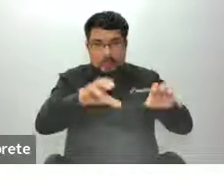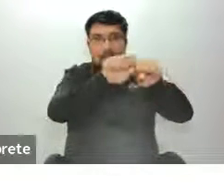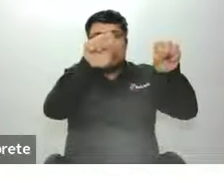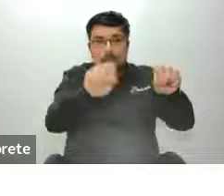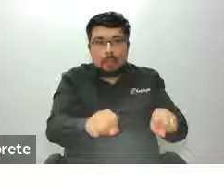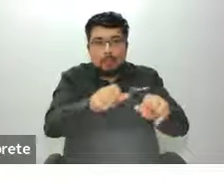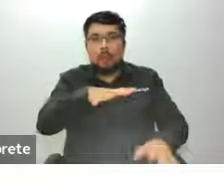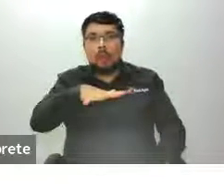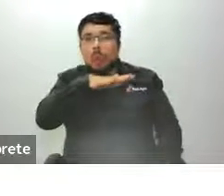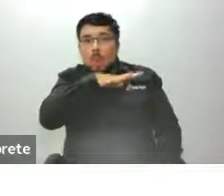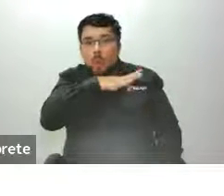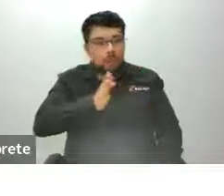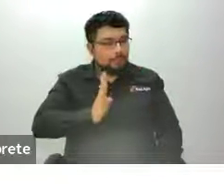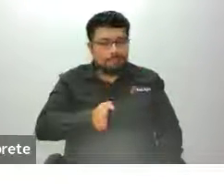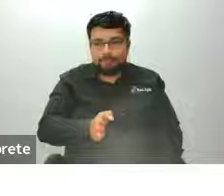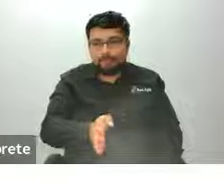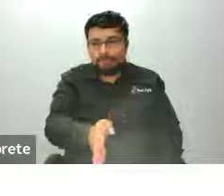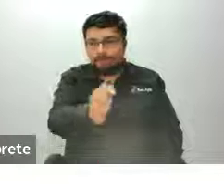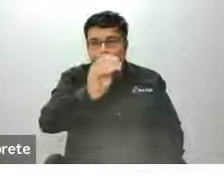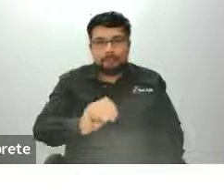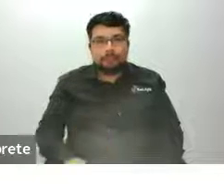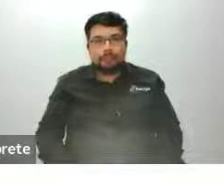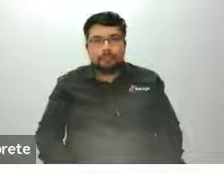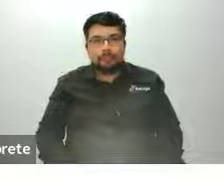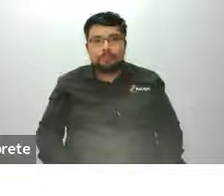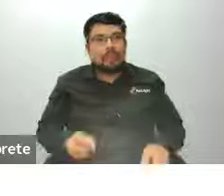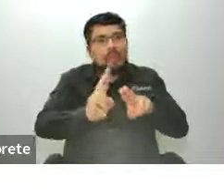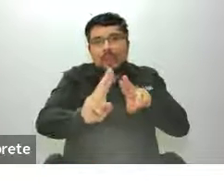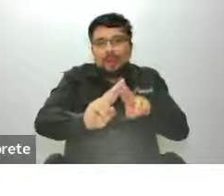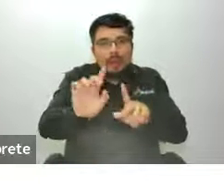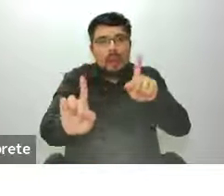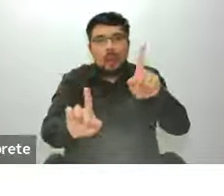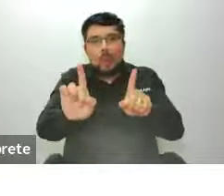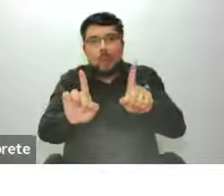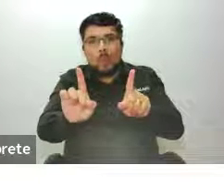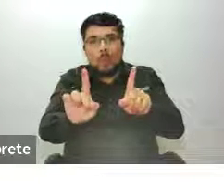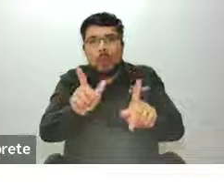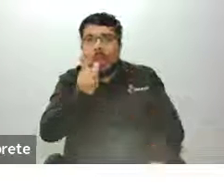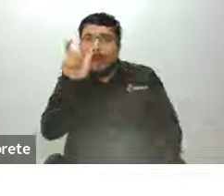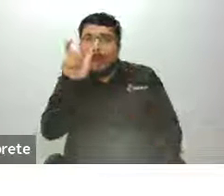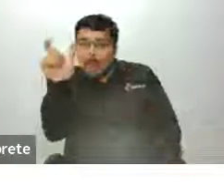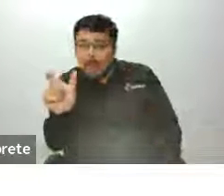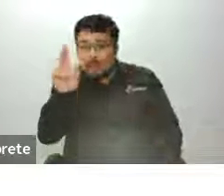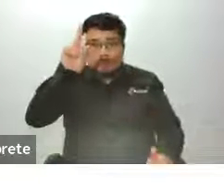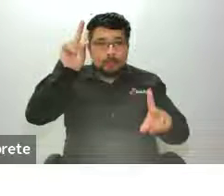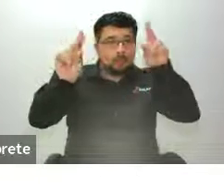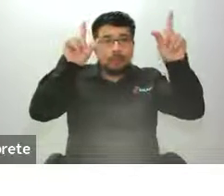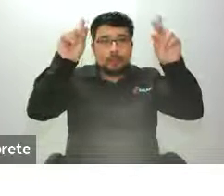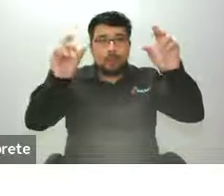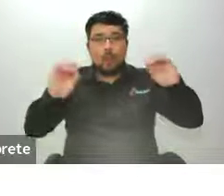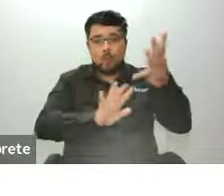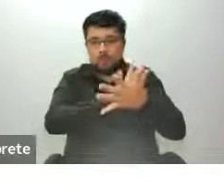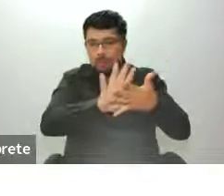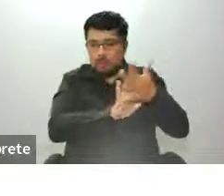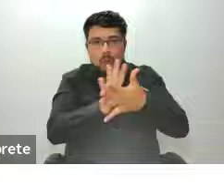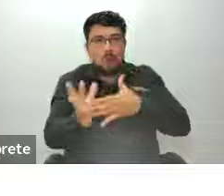utilizan constantemente, se van creando algunas palabras o signos nuevos,